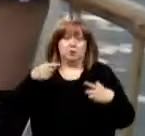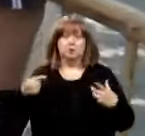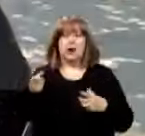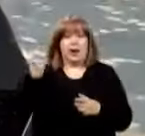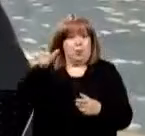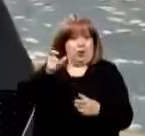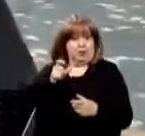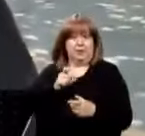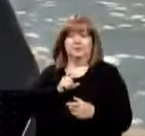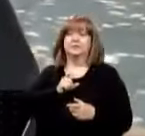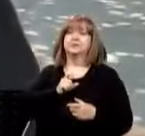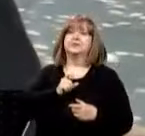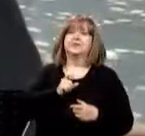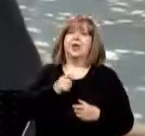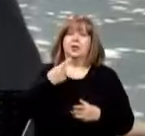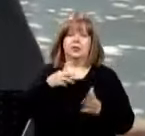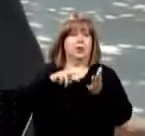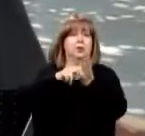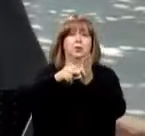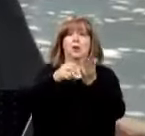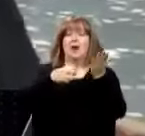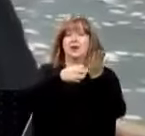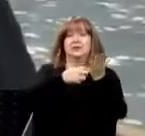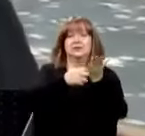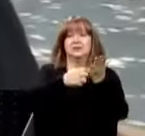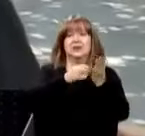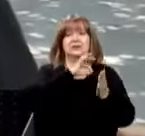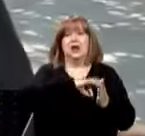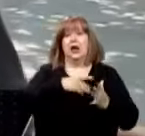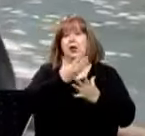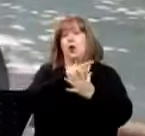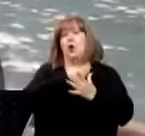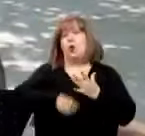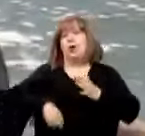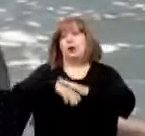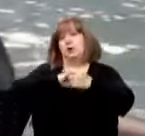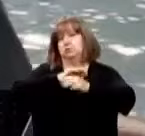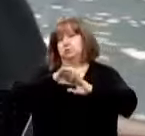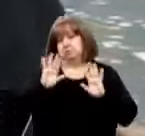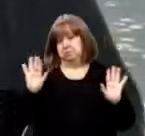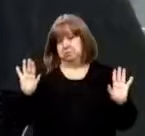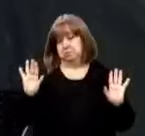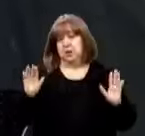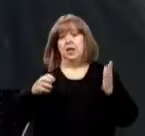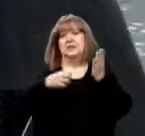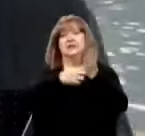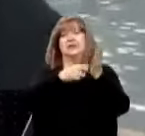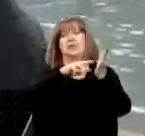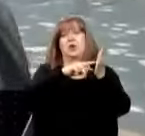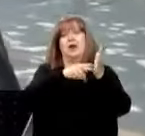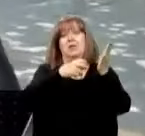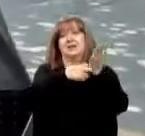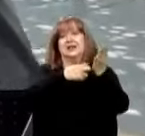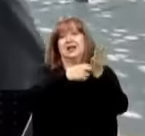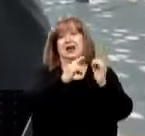que el problema es salarial, que no tiene nada que ver el gobierno. El problema que tenemos con el sindicato tampoco tiene